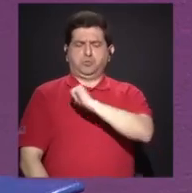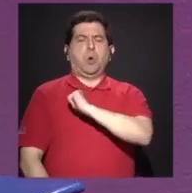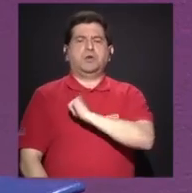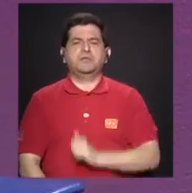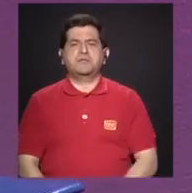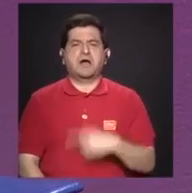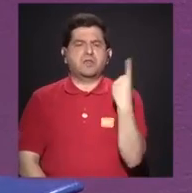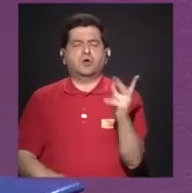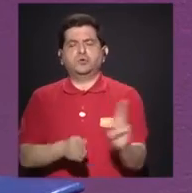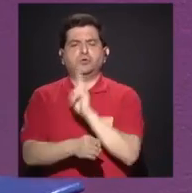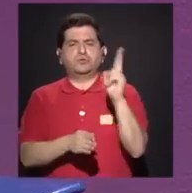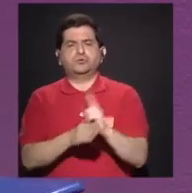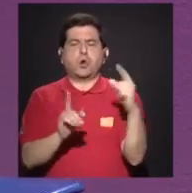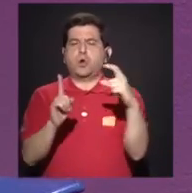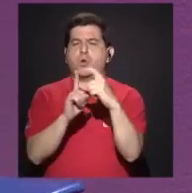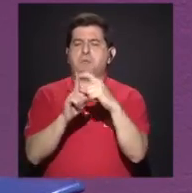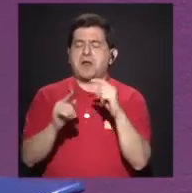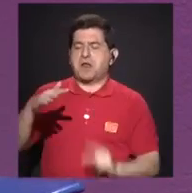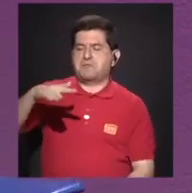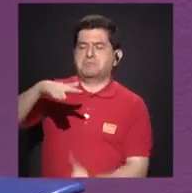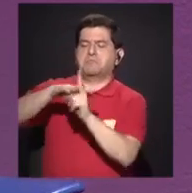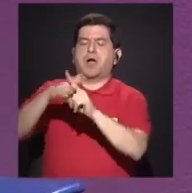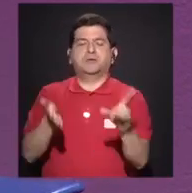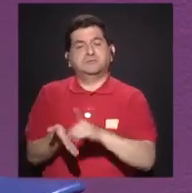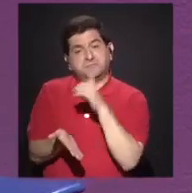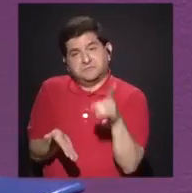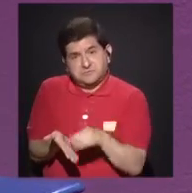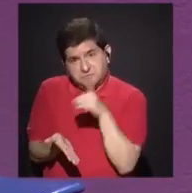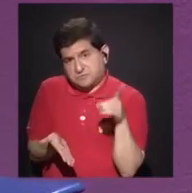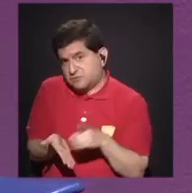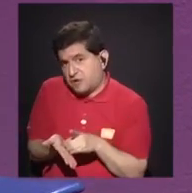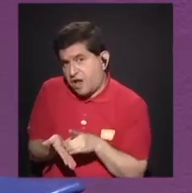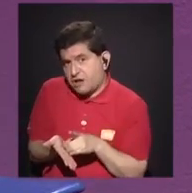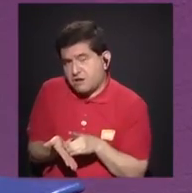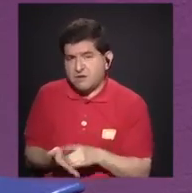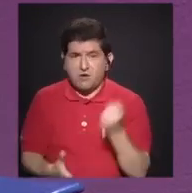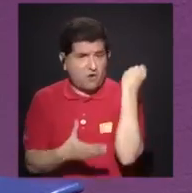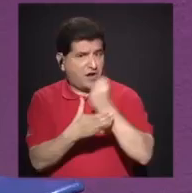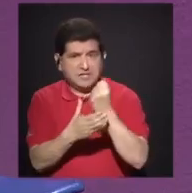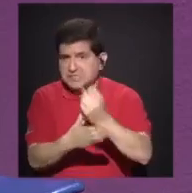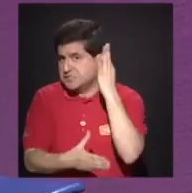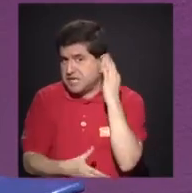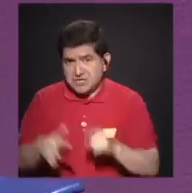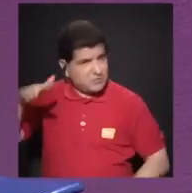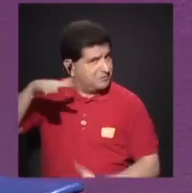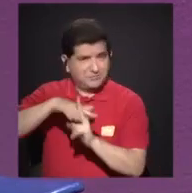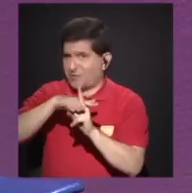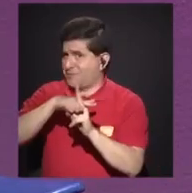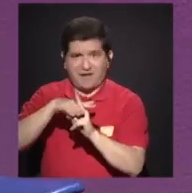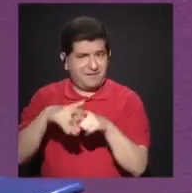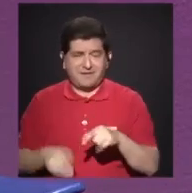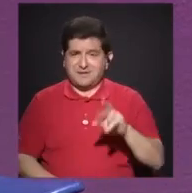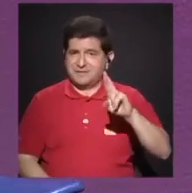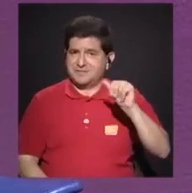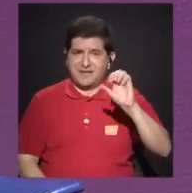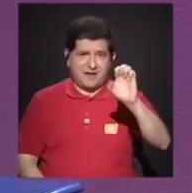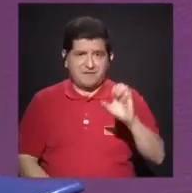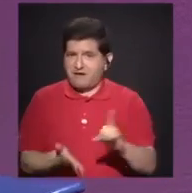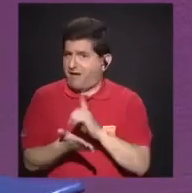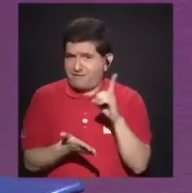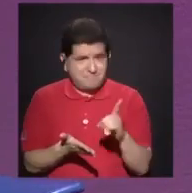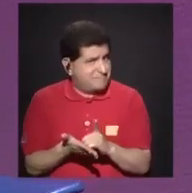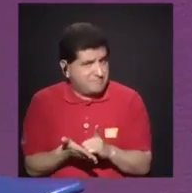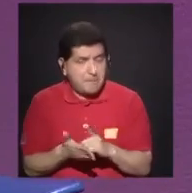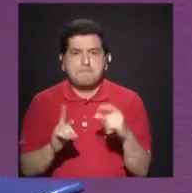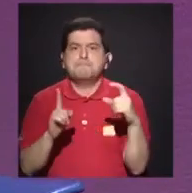solamente vamos a utilizar las palabras que aparecen en el diccionario. La palabra femicidio no aparece en el diccionario de la Real Academia de la Lengua Española y